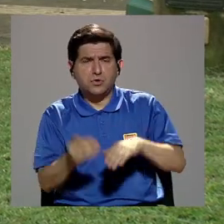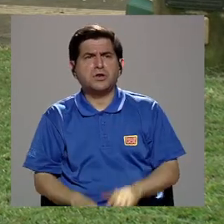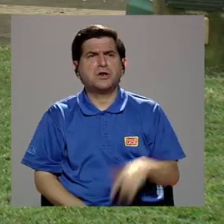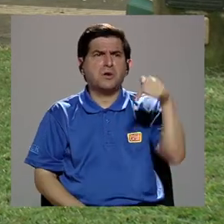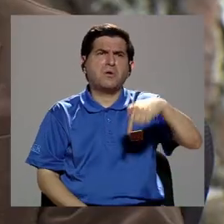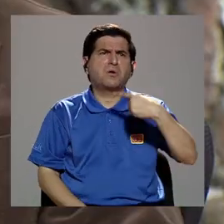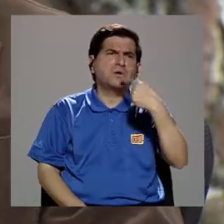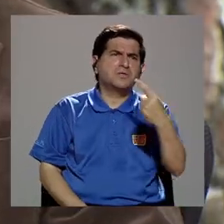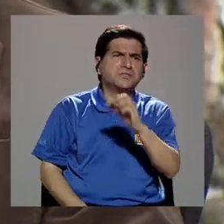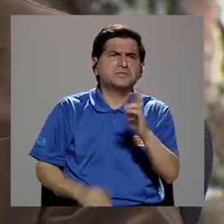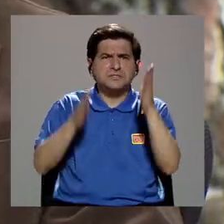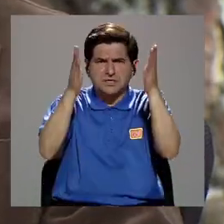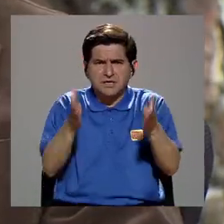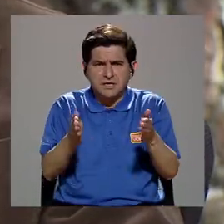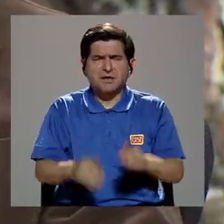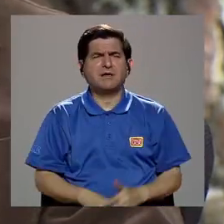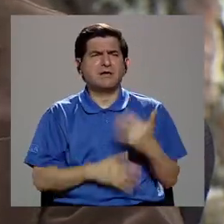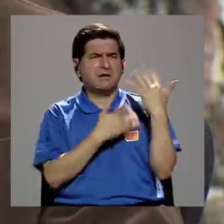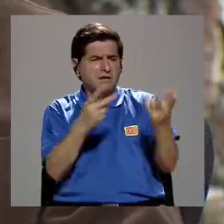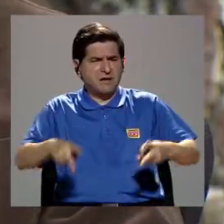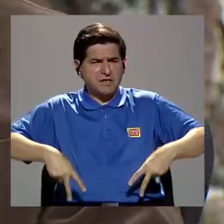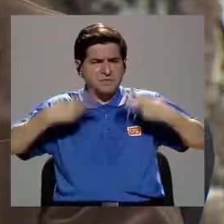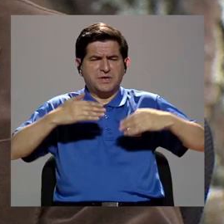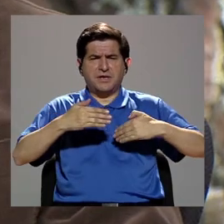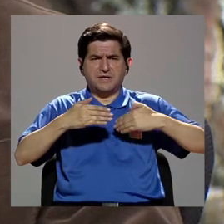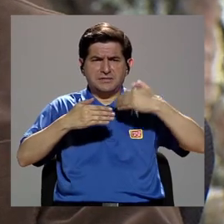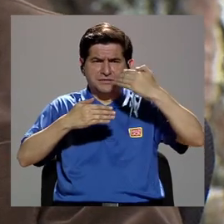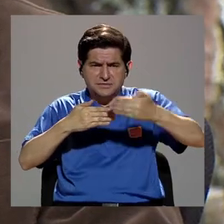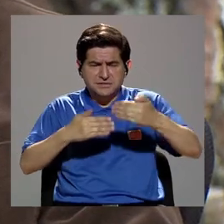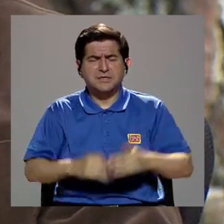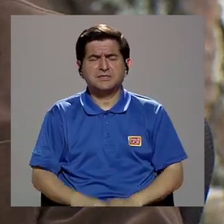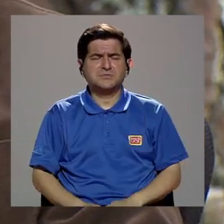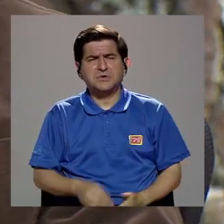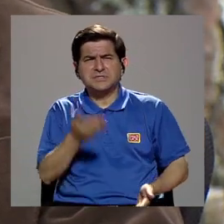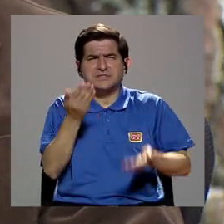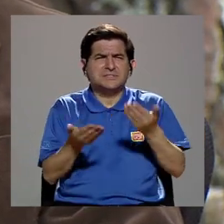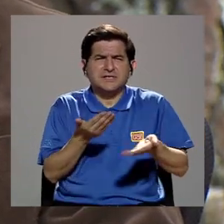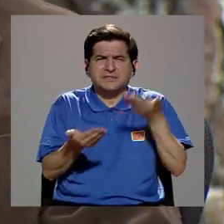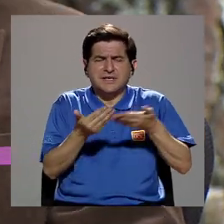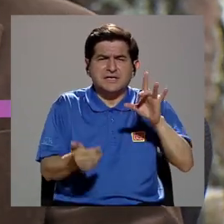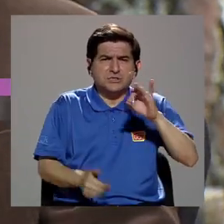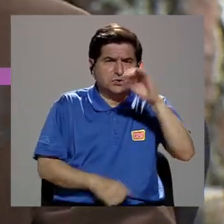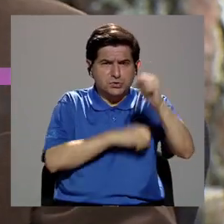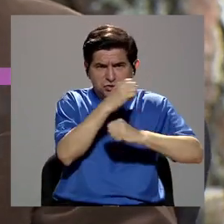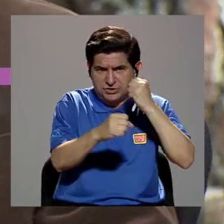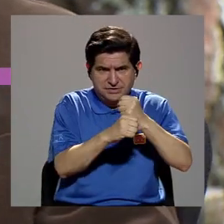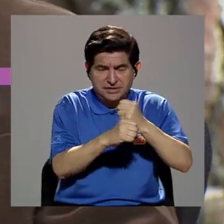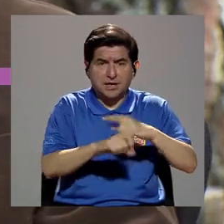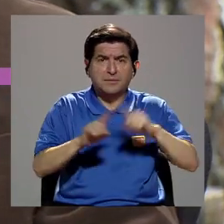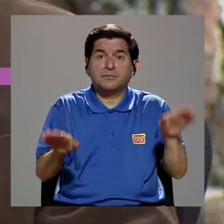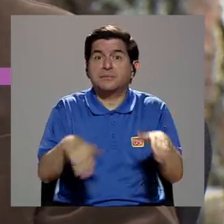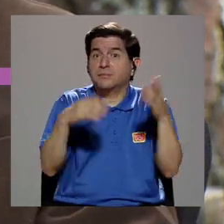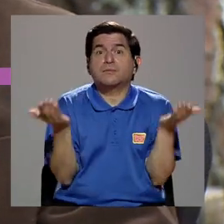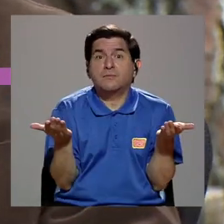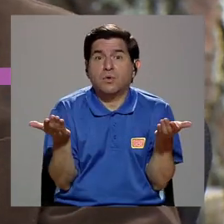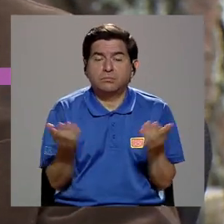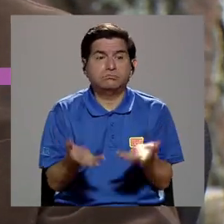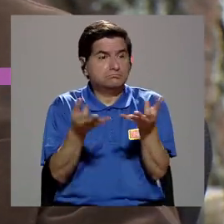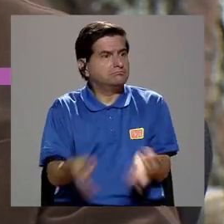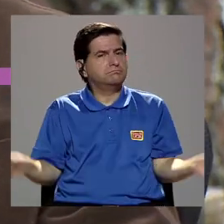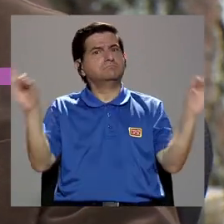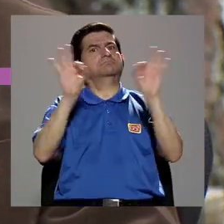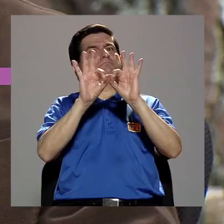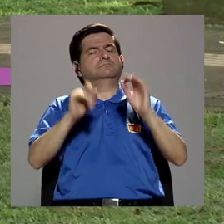hablando que el tico tiene una expectativa de vida superior a los 80 años. Pero el cómo llega, eso es quizás